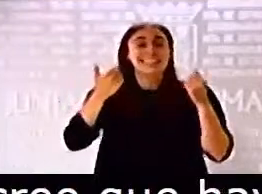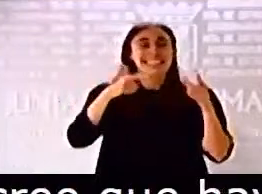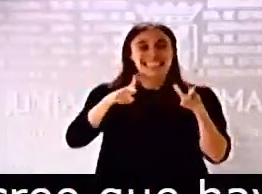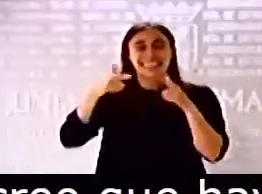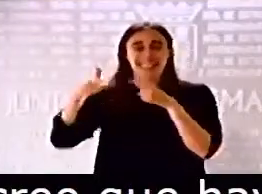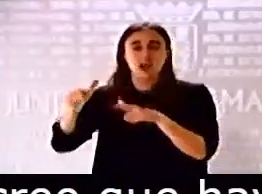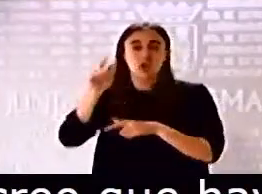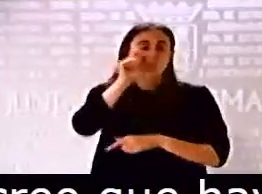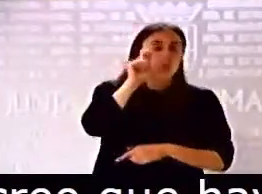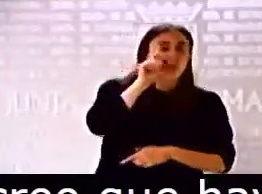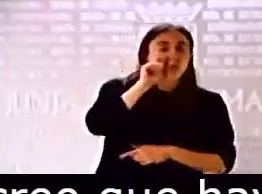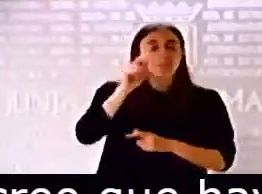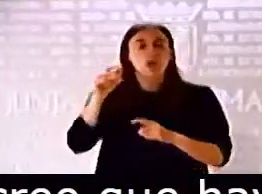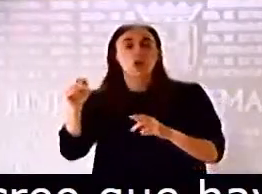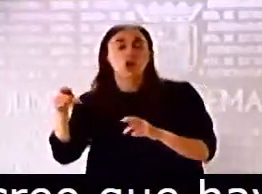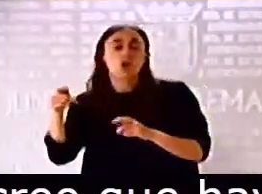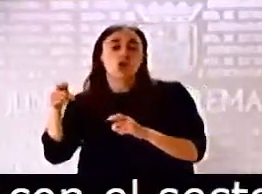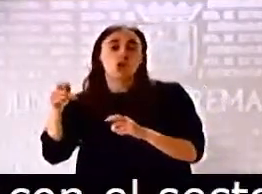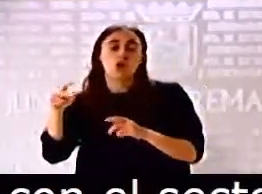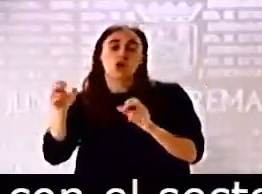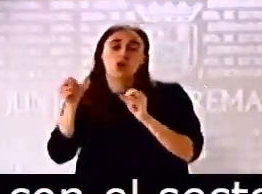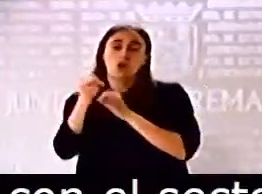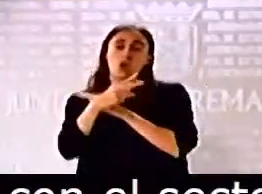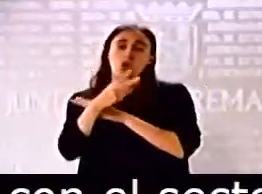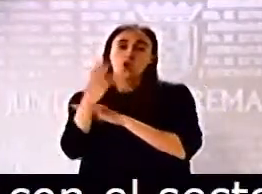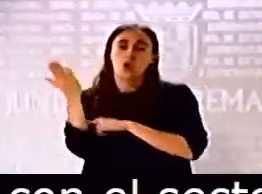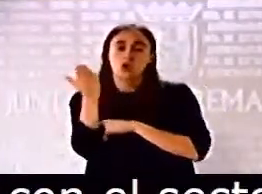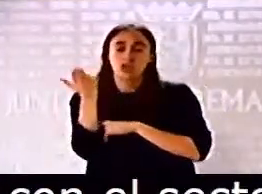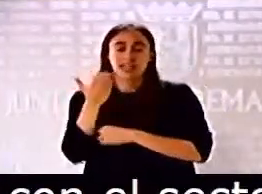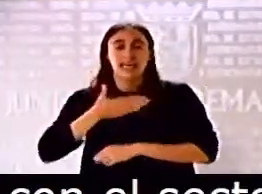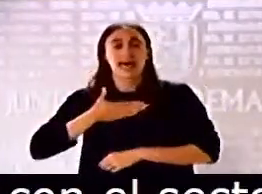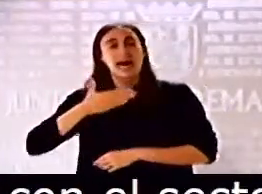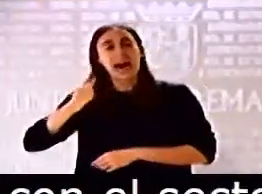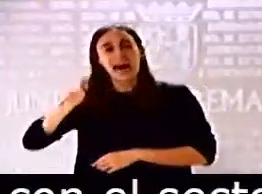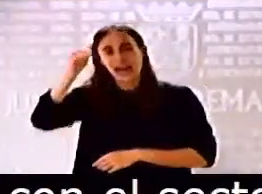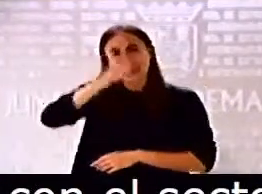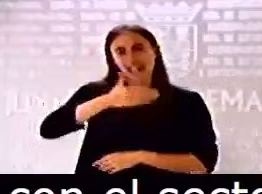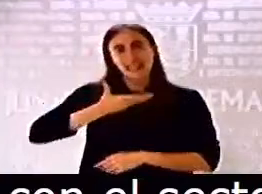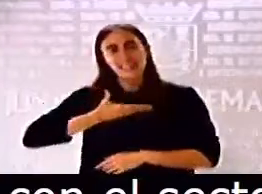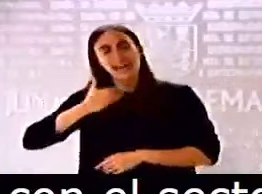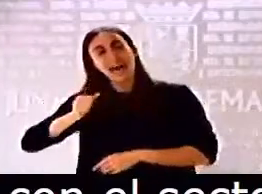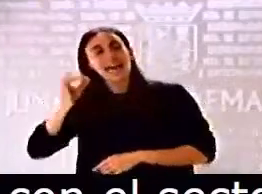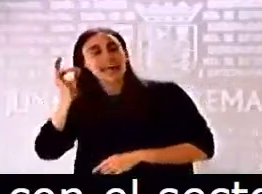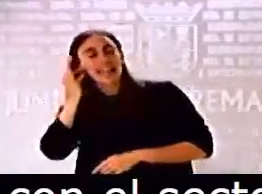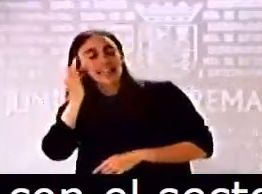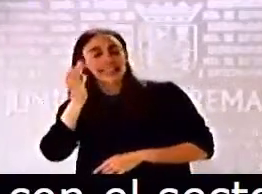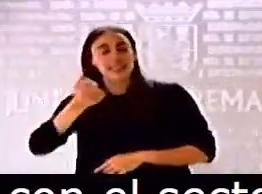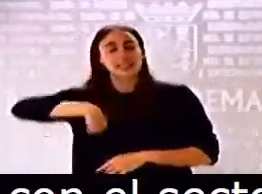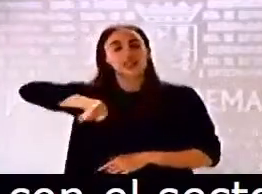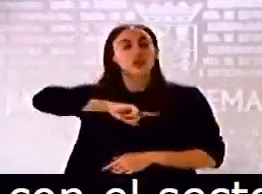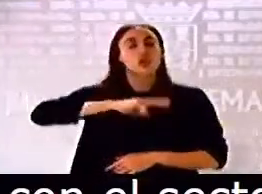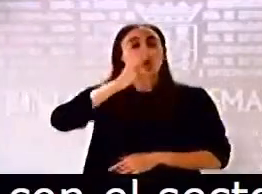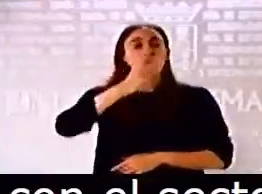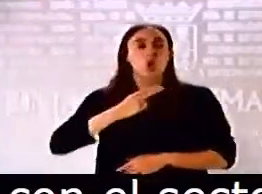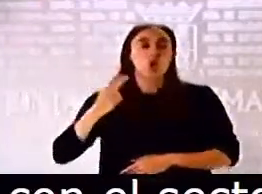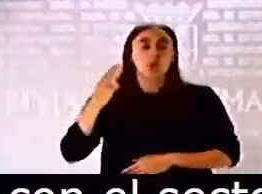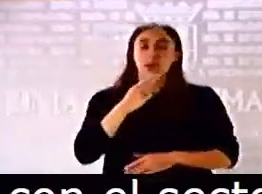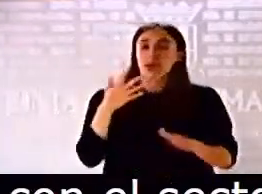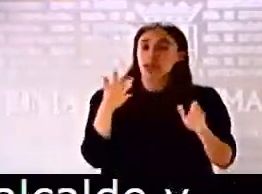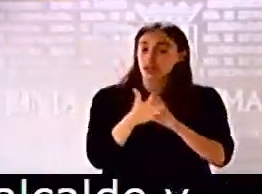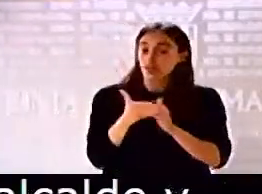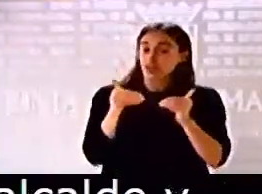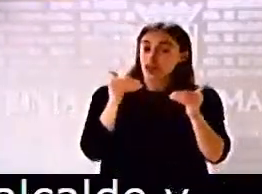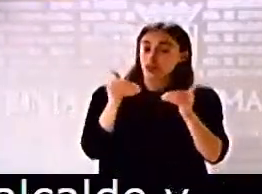hostelería y también con los alcaldes y alcaldesas, y es que vamos a ser capaces de establecer un